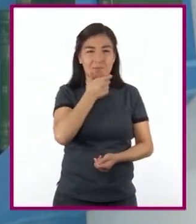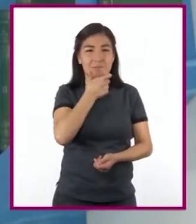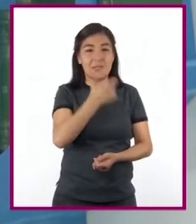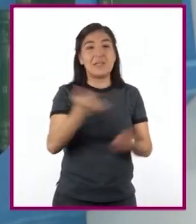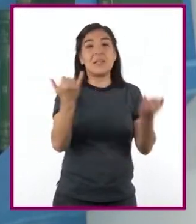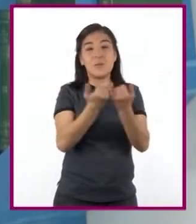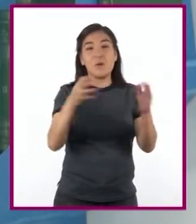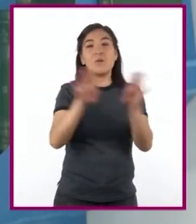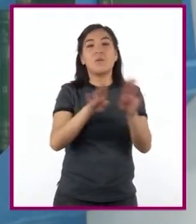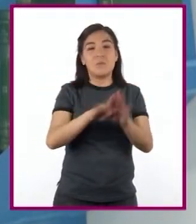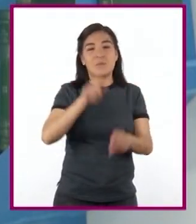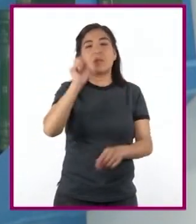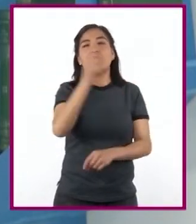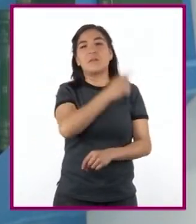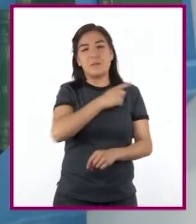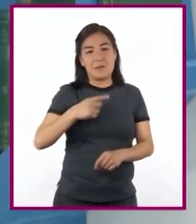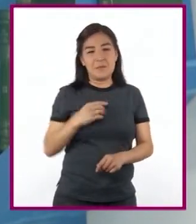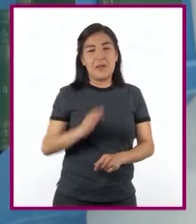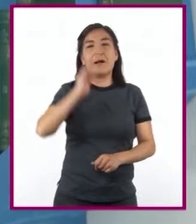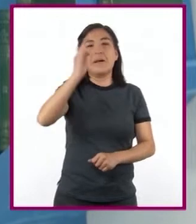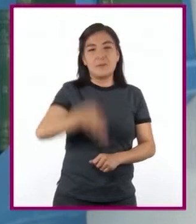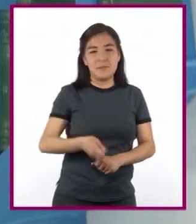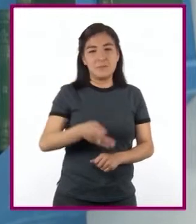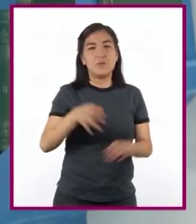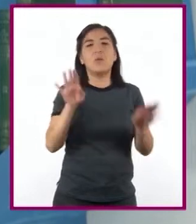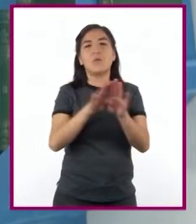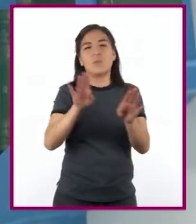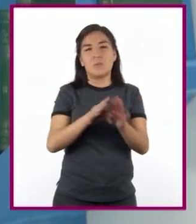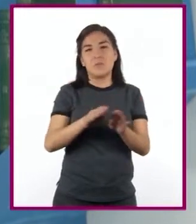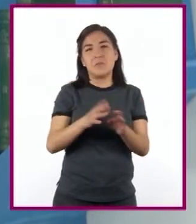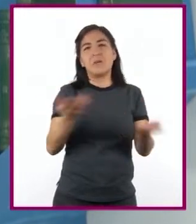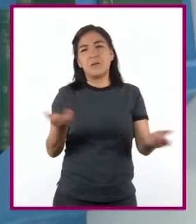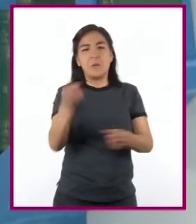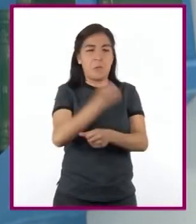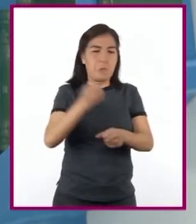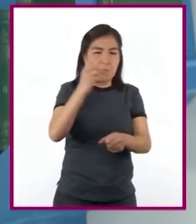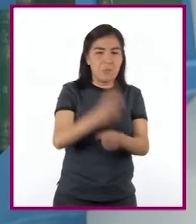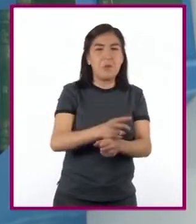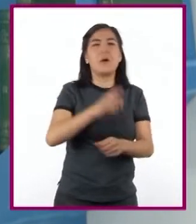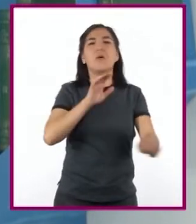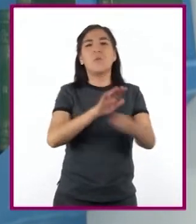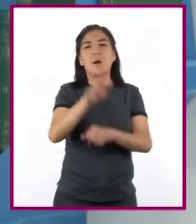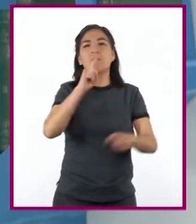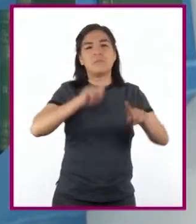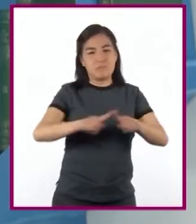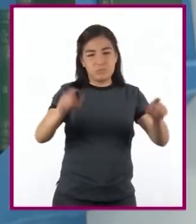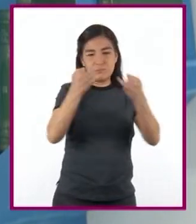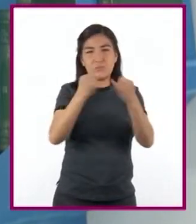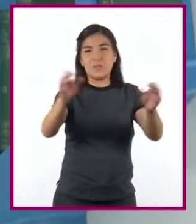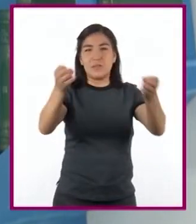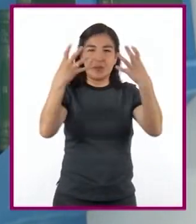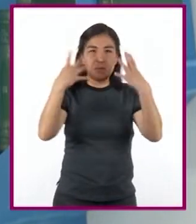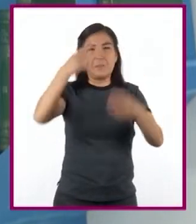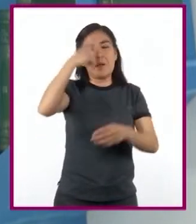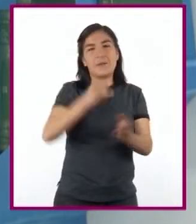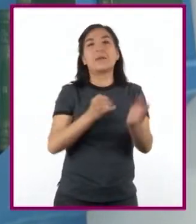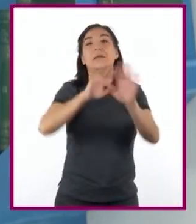más factible la aceptación de una opción independentista al llegar el momento de